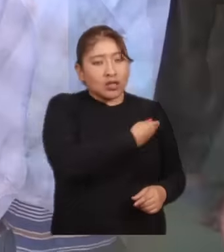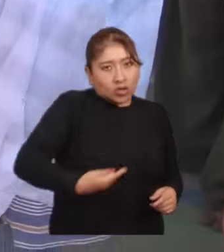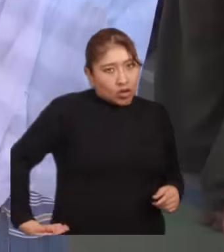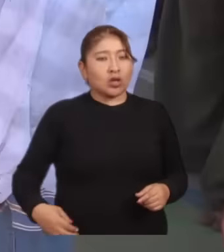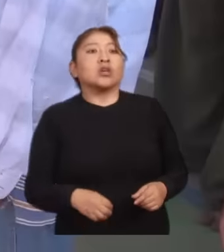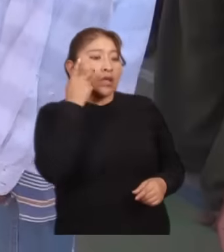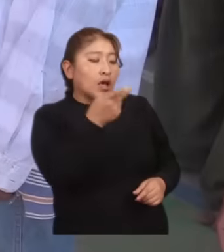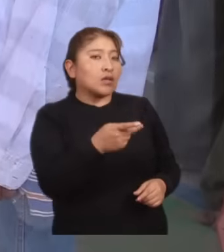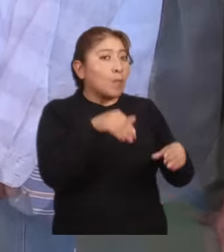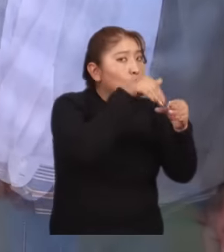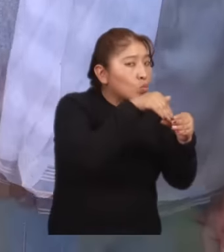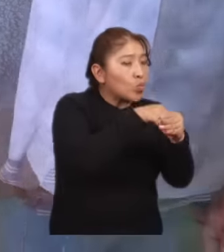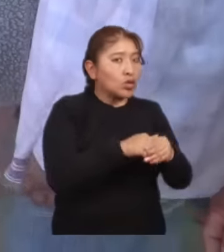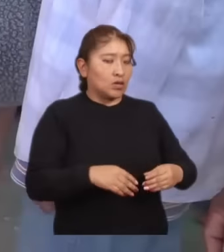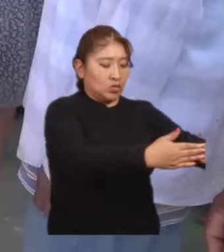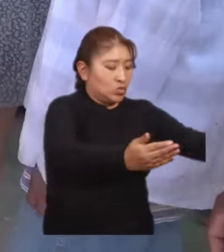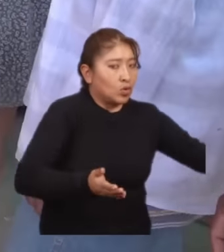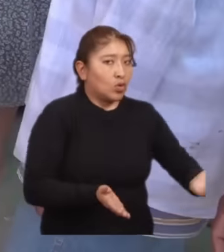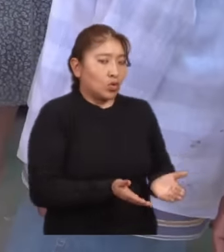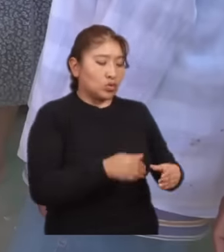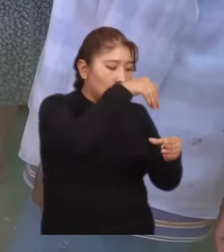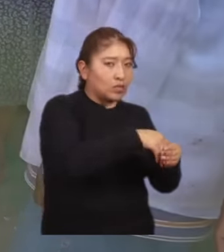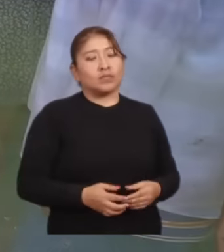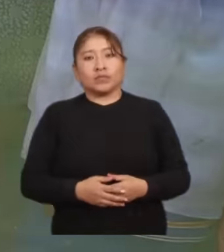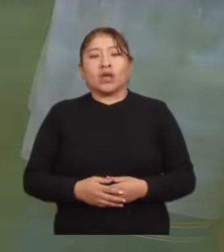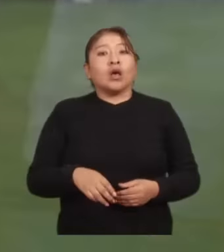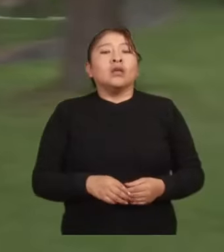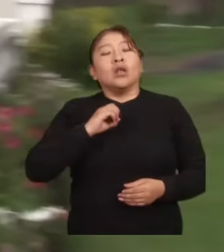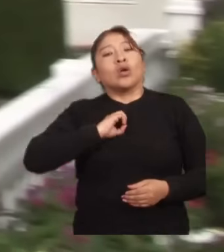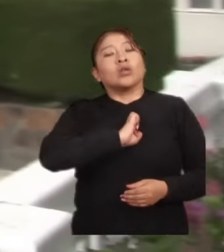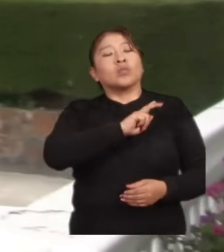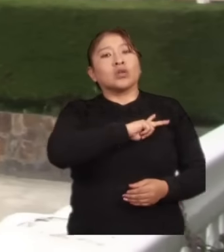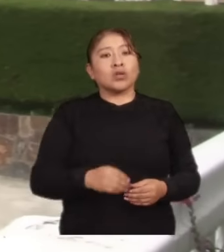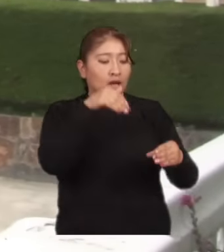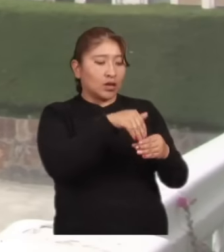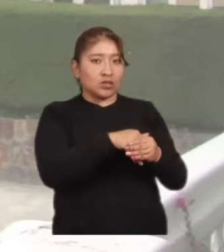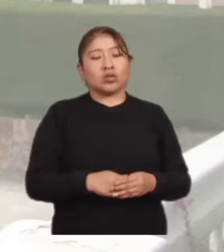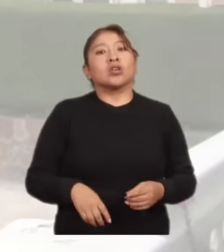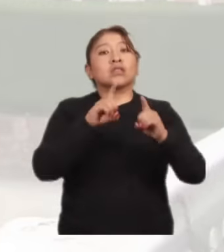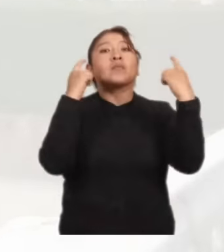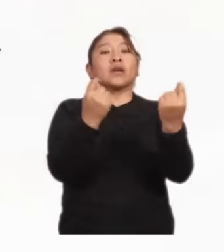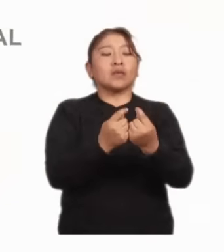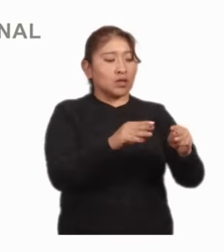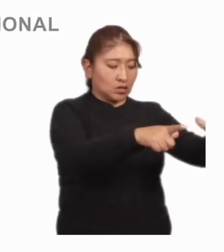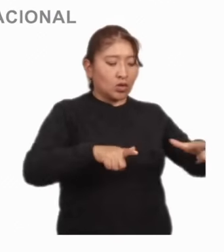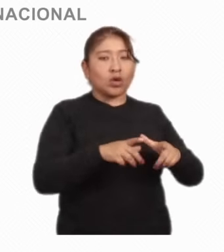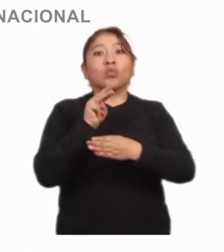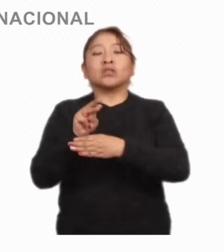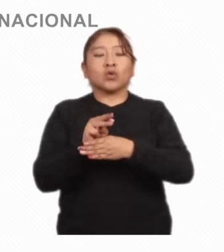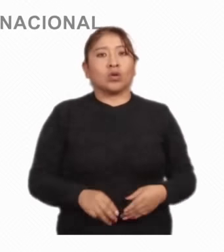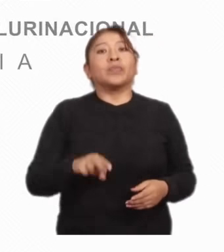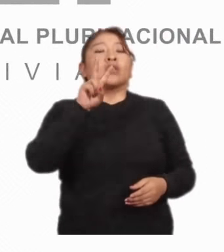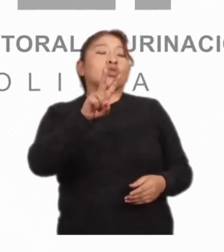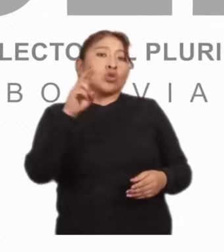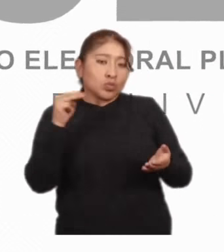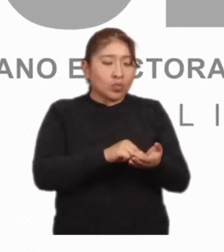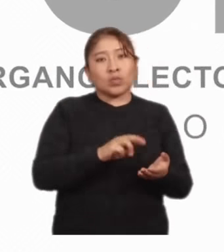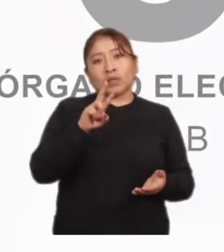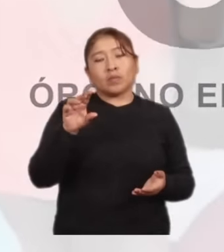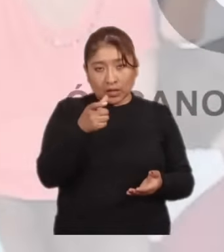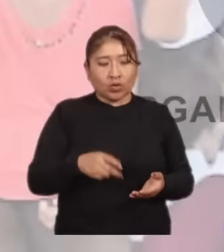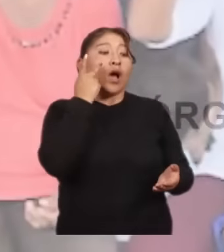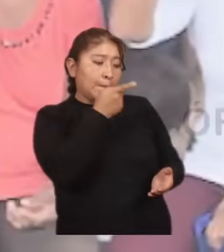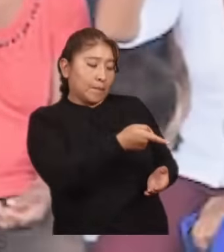del órgano ejecutivo mediante voto depositado en canastos de palma. El órgano electoral plurinacional, en la elección de autoridades